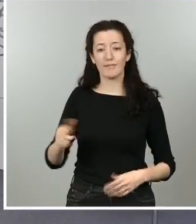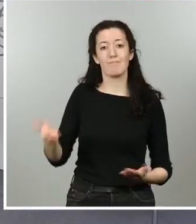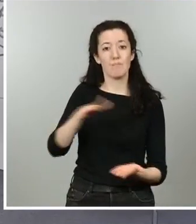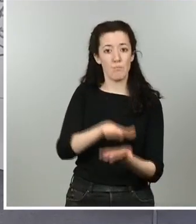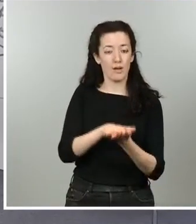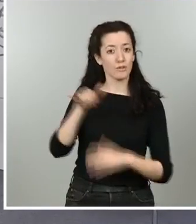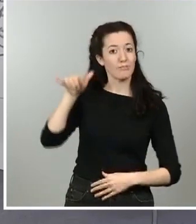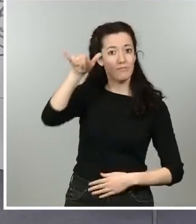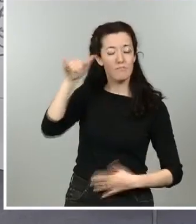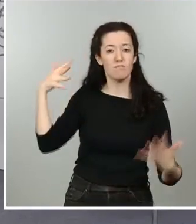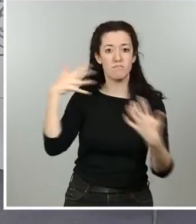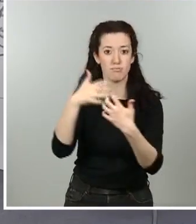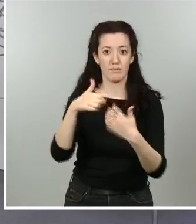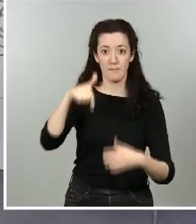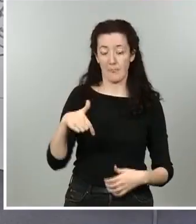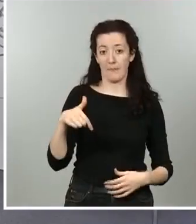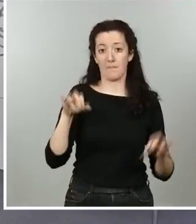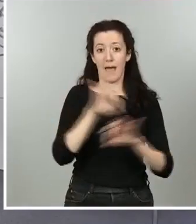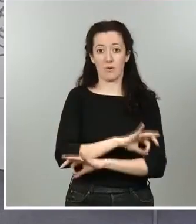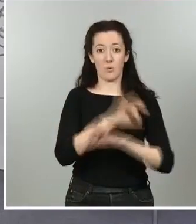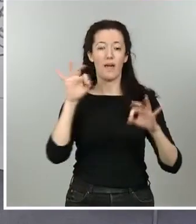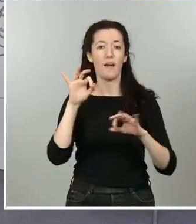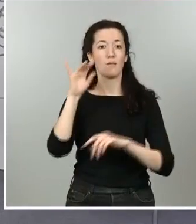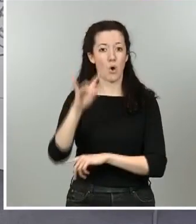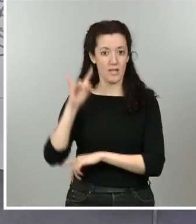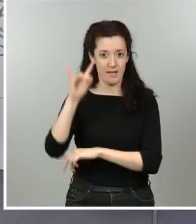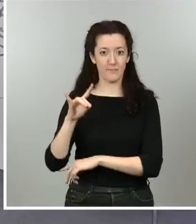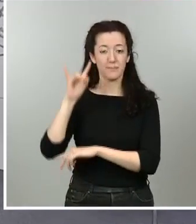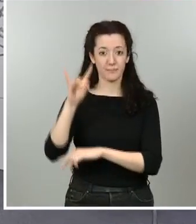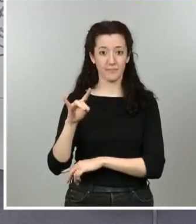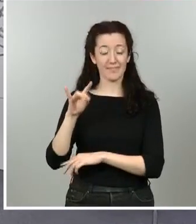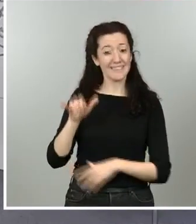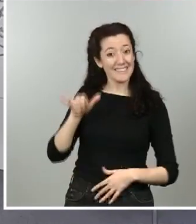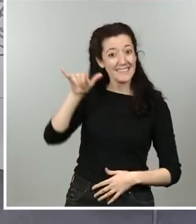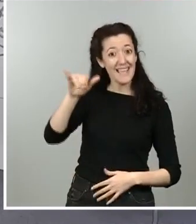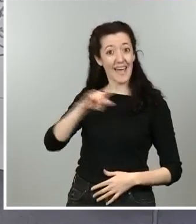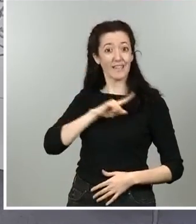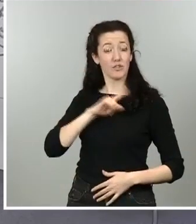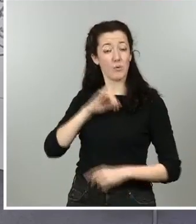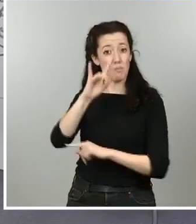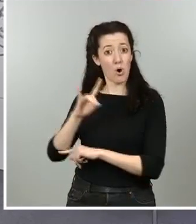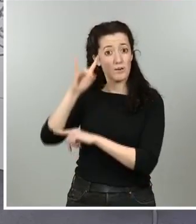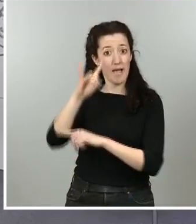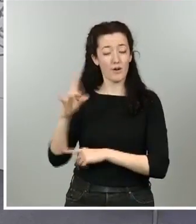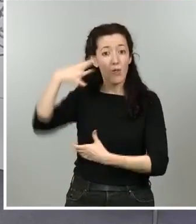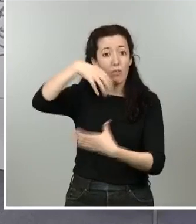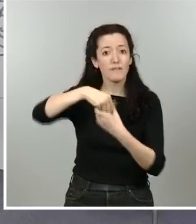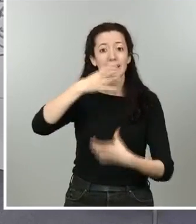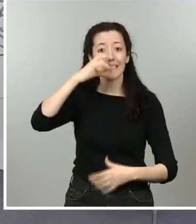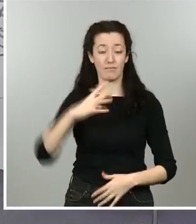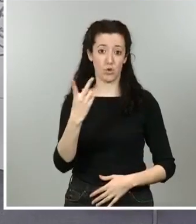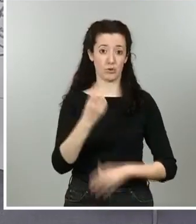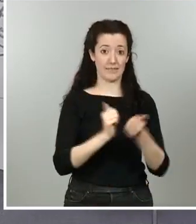ocurrido esta madrugada en Bolivia. En la aeronave del ejército boliviano, además de los 2 tripulantes, viajaban 3